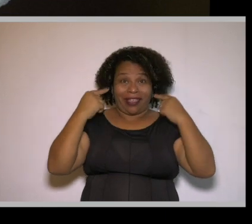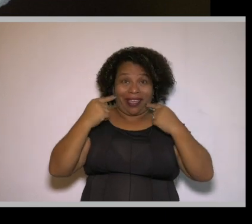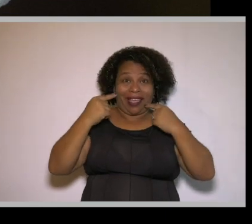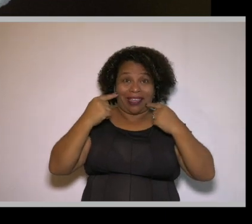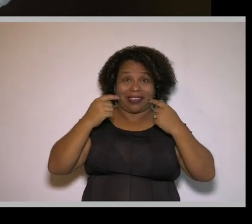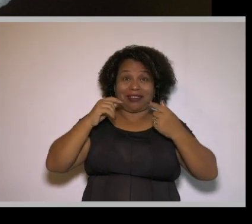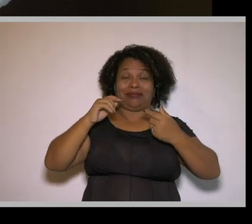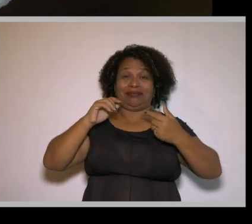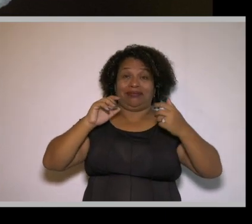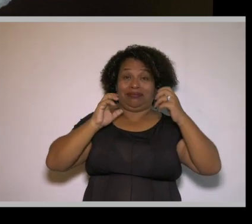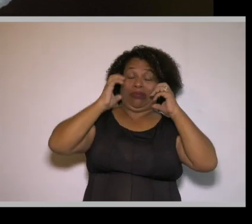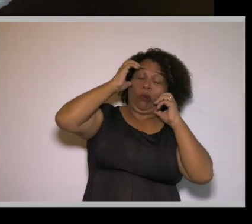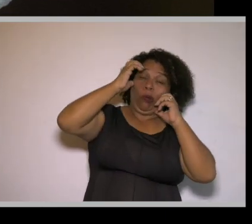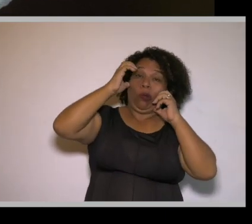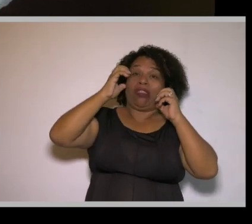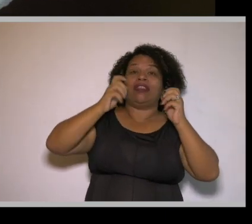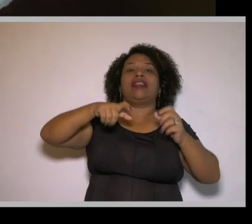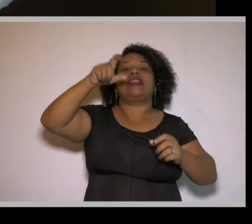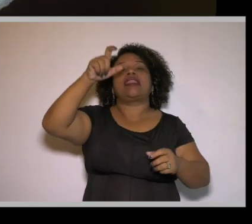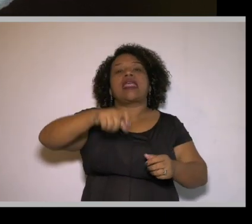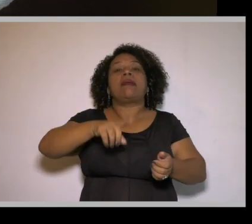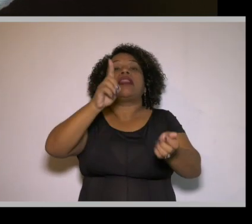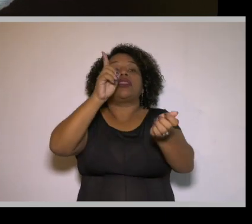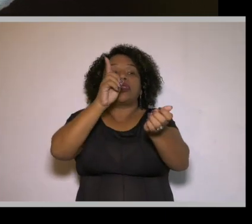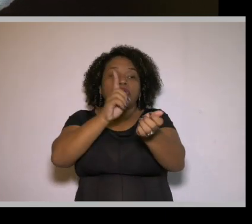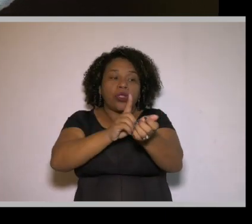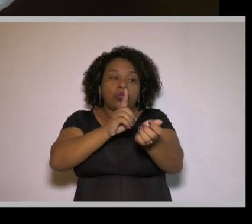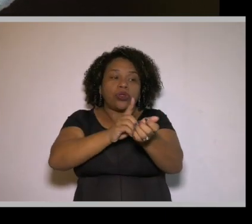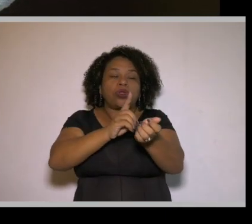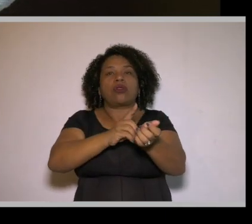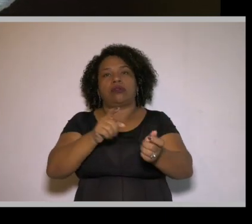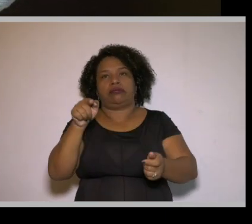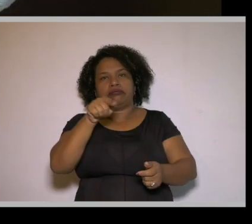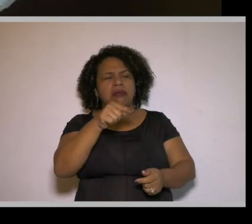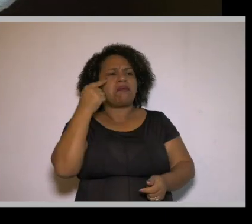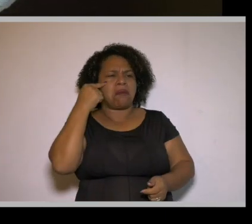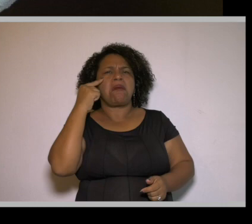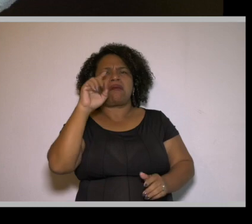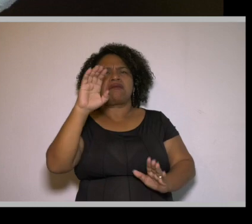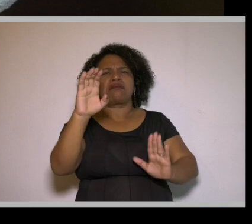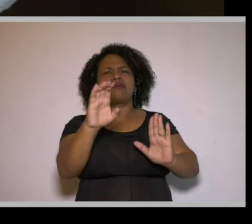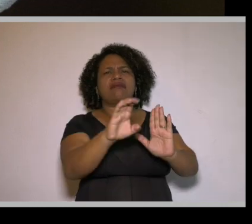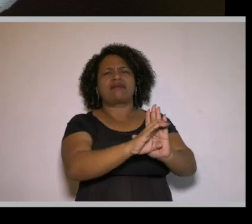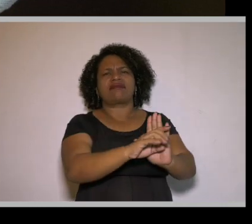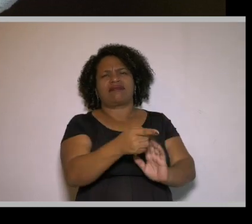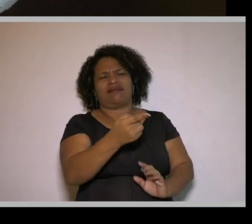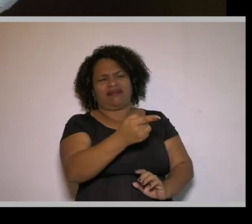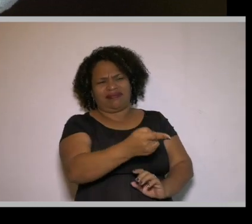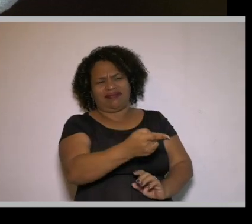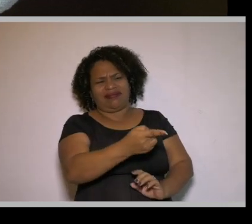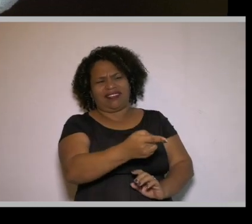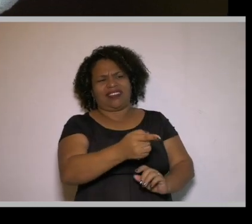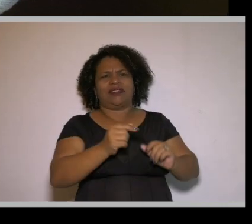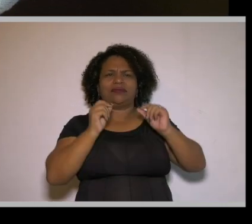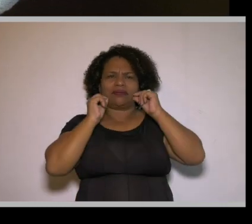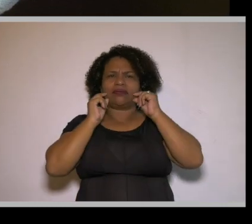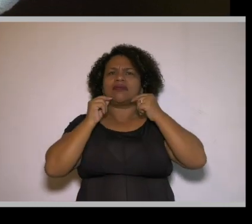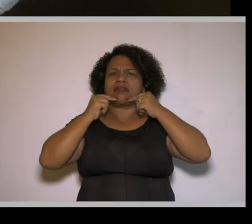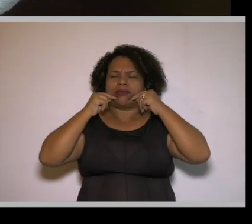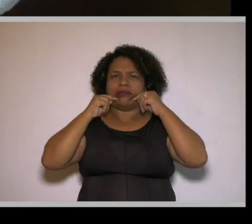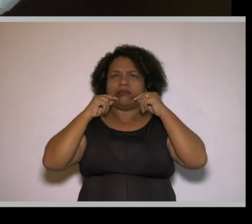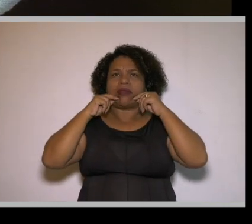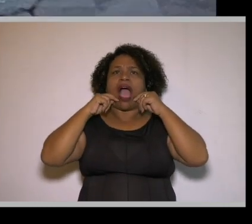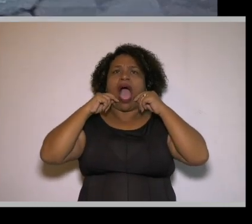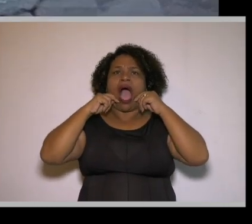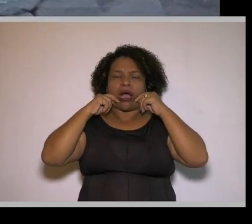entonces con la clínica y con las imágenes radiográficas, ya sea radiografía simple, lateral, API